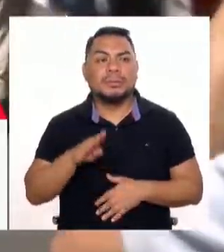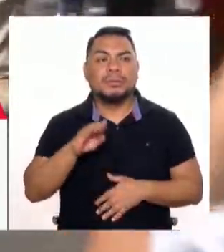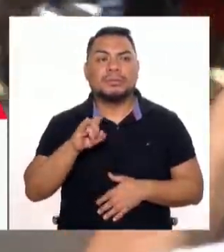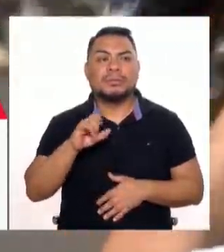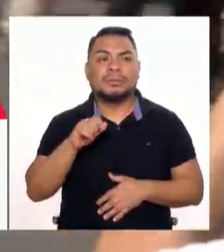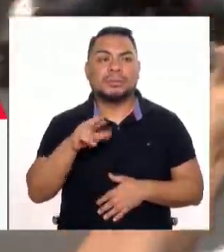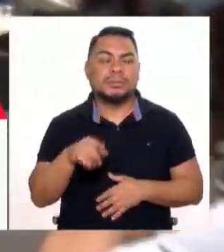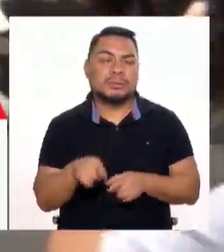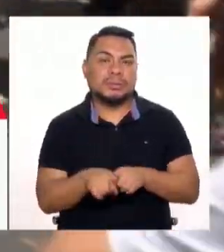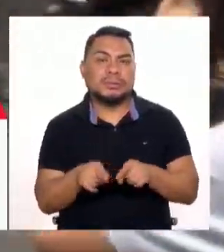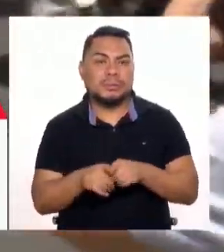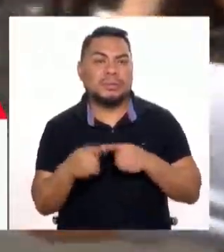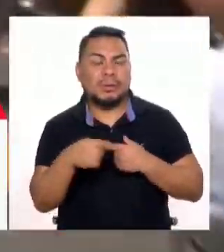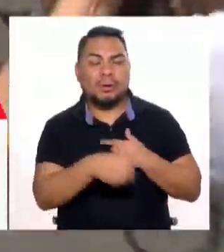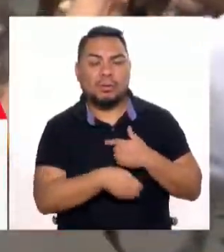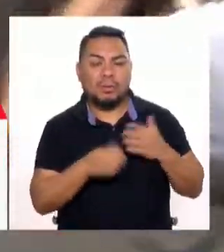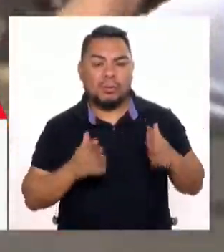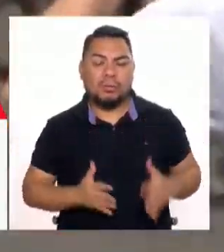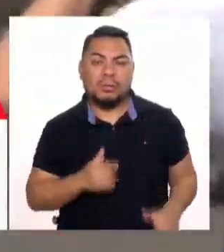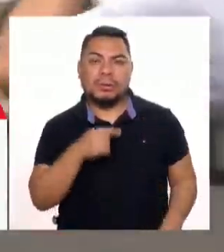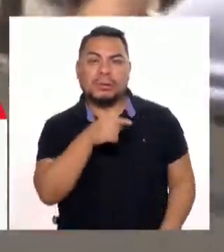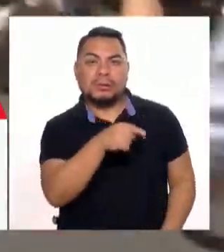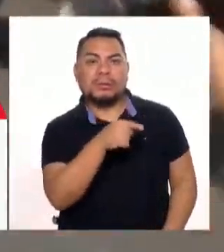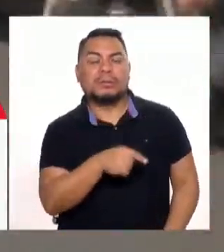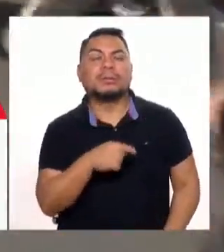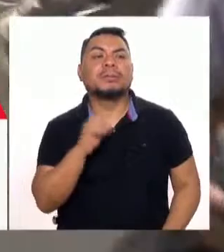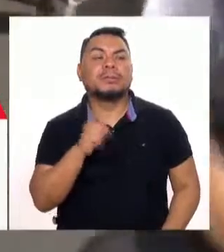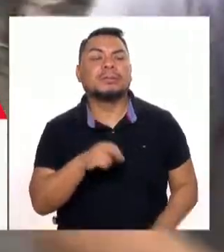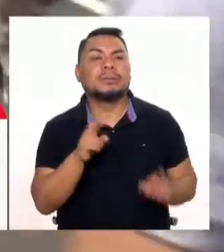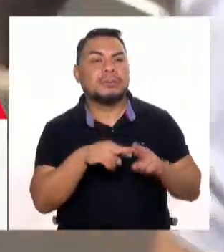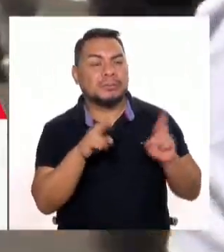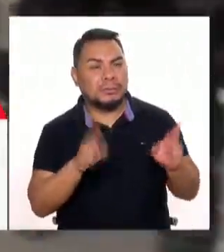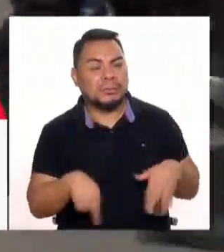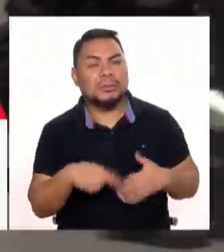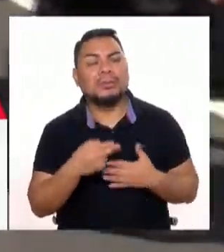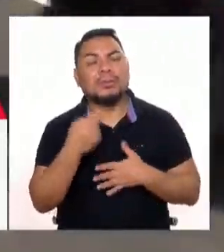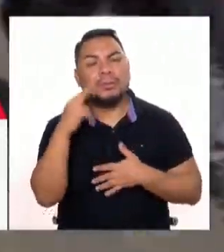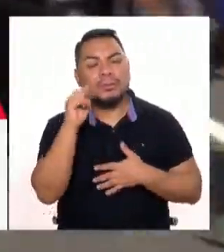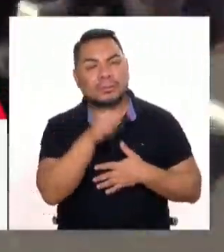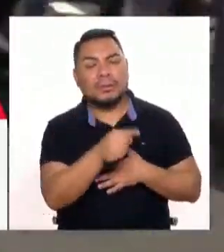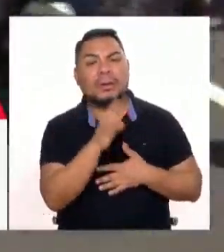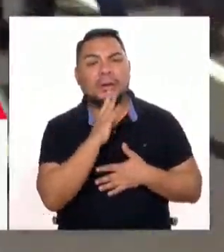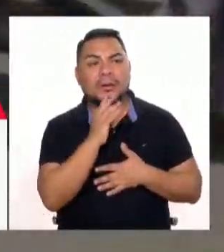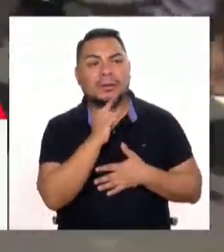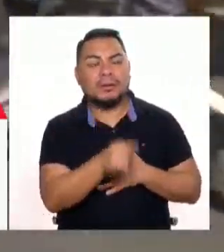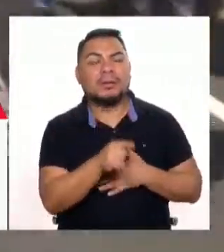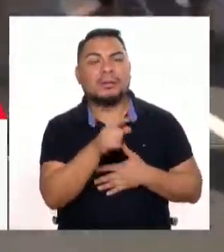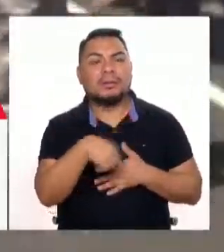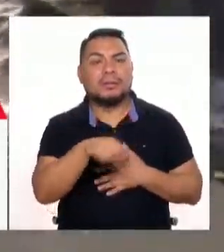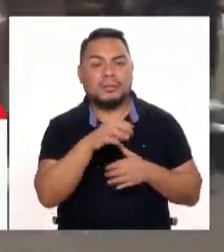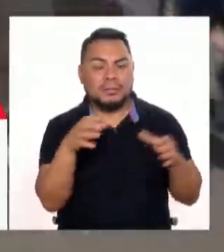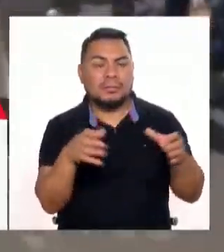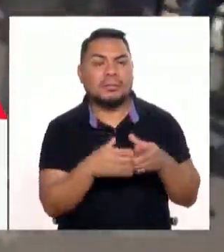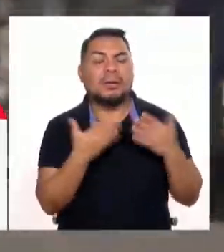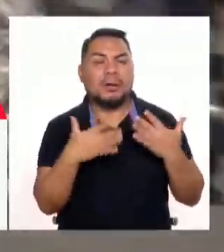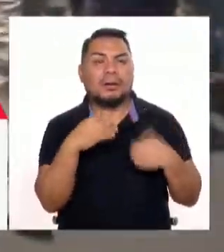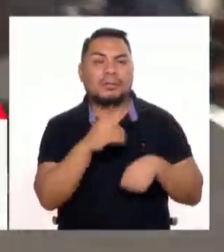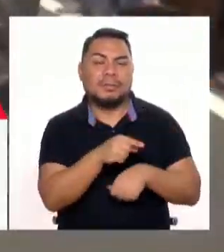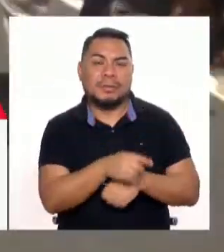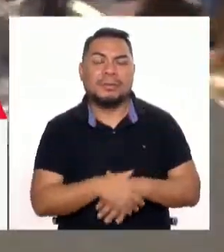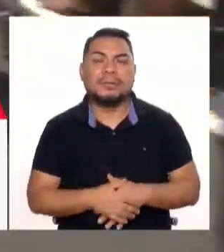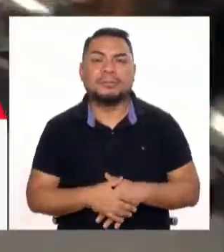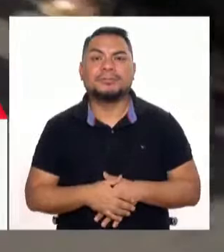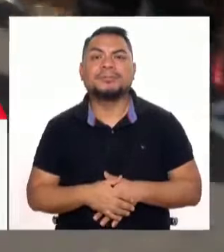y también la congresista por la región huánuco hablamos de la parlamentaria Medina